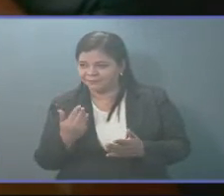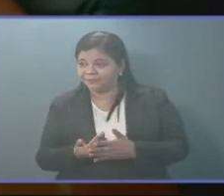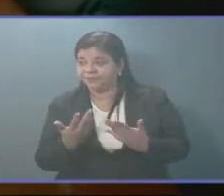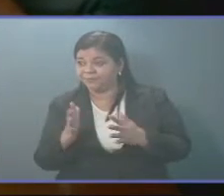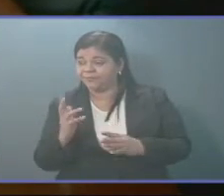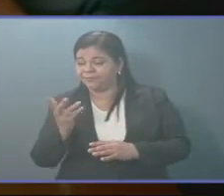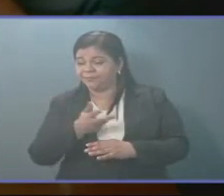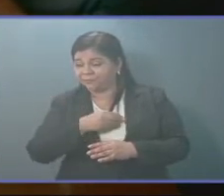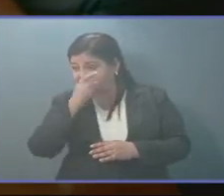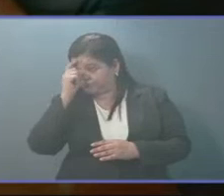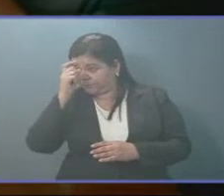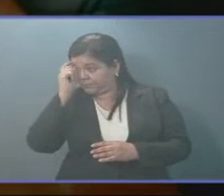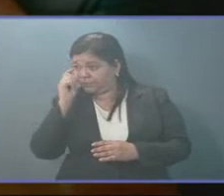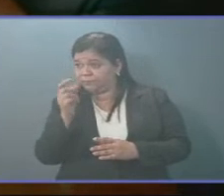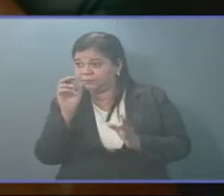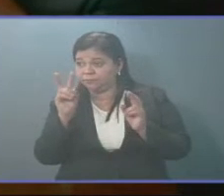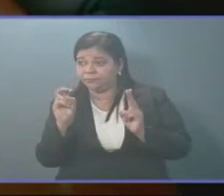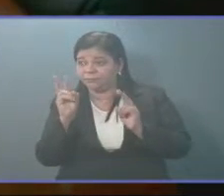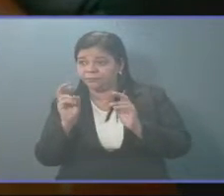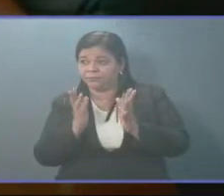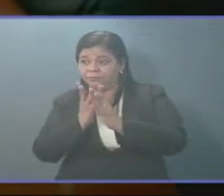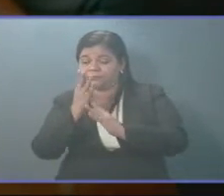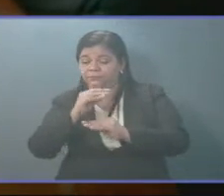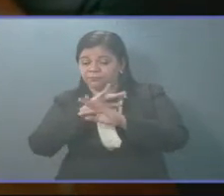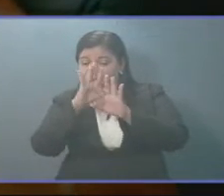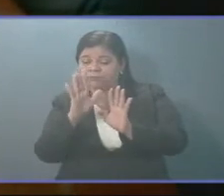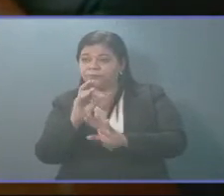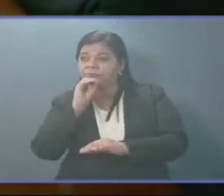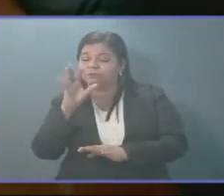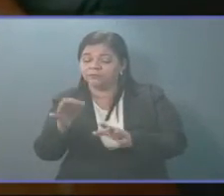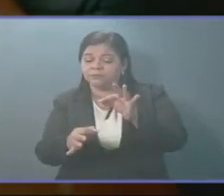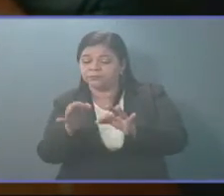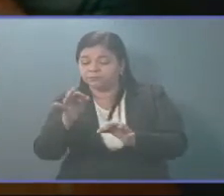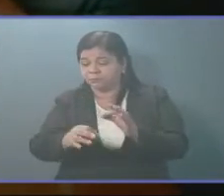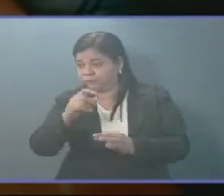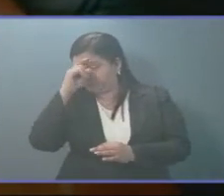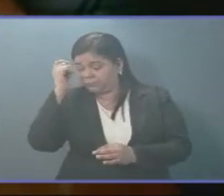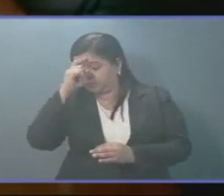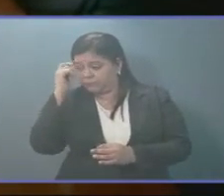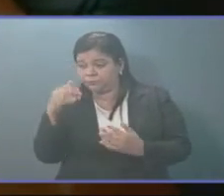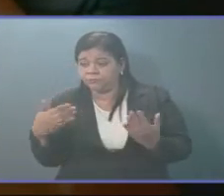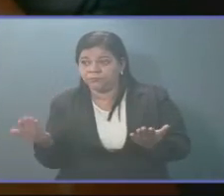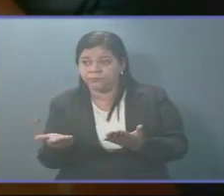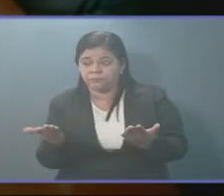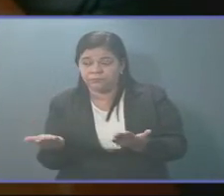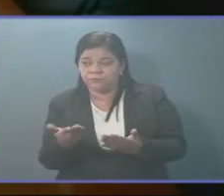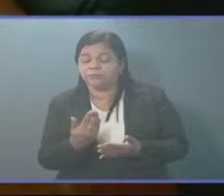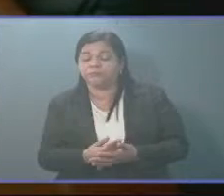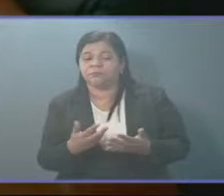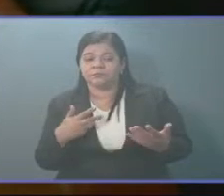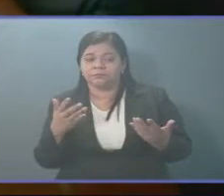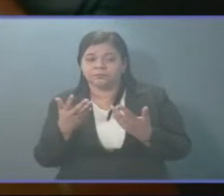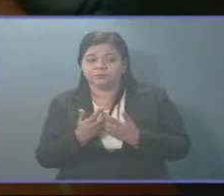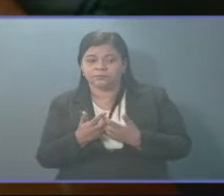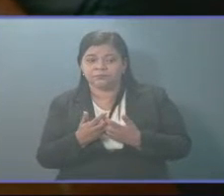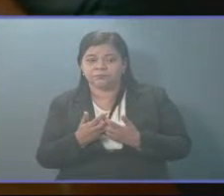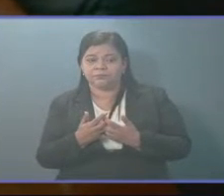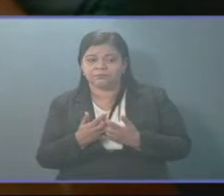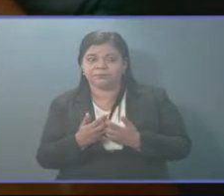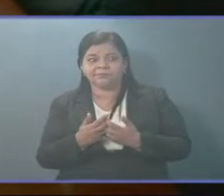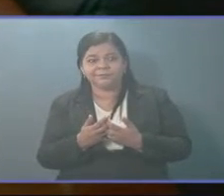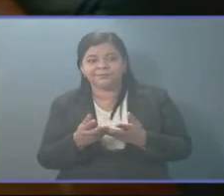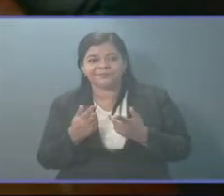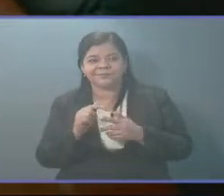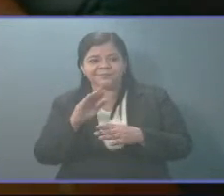sea principio de publicidad y transparencia. Los juicios de trabajo regulados por este código serán públicos, atendiendo a los criterios y disposiciones